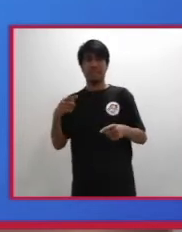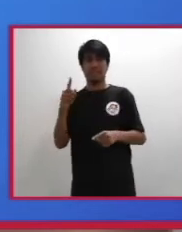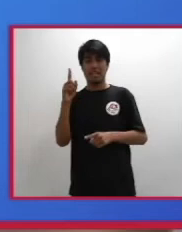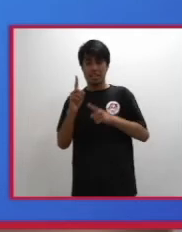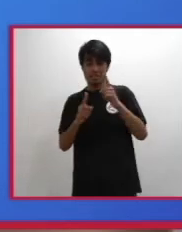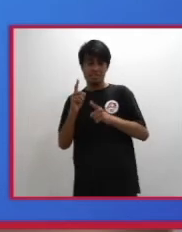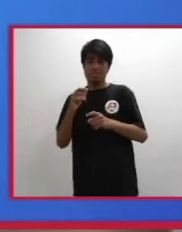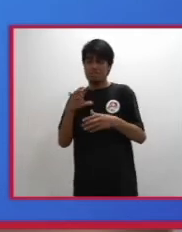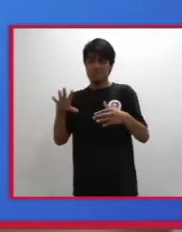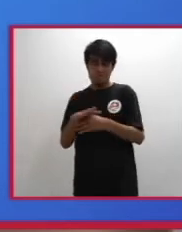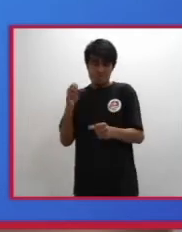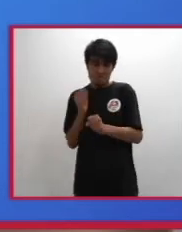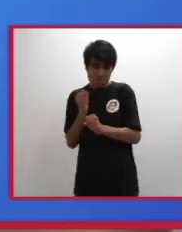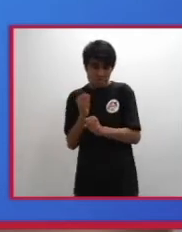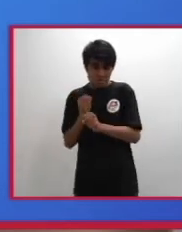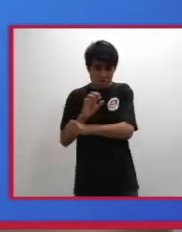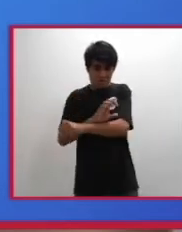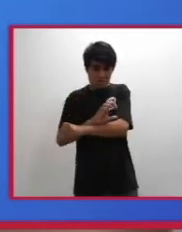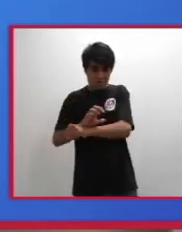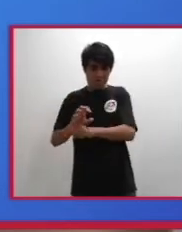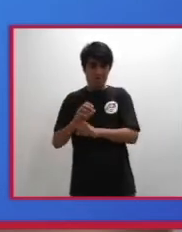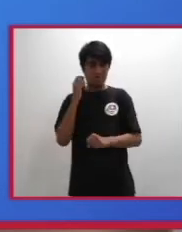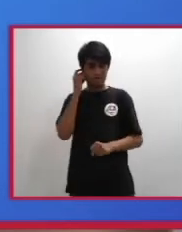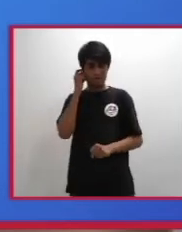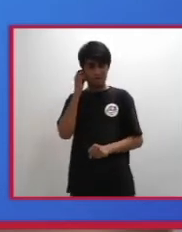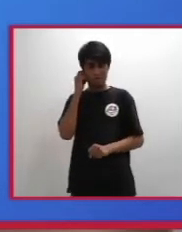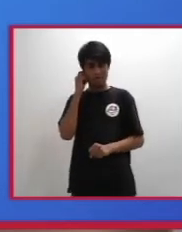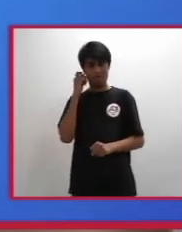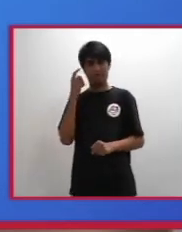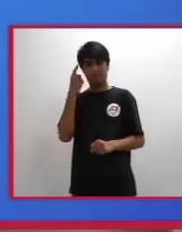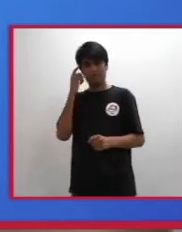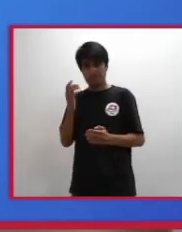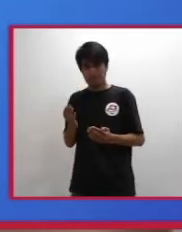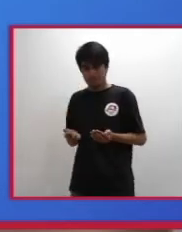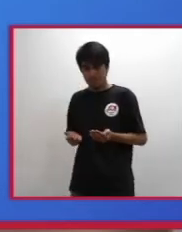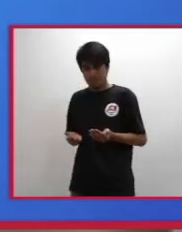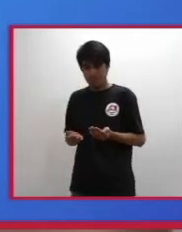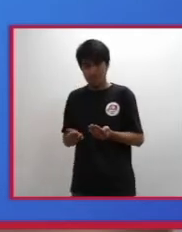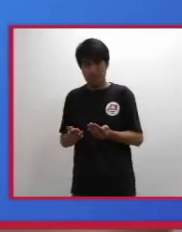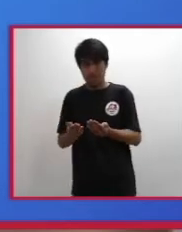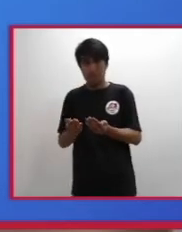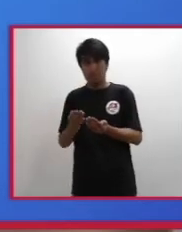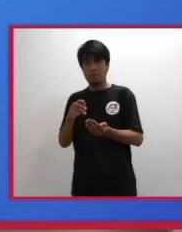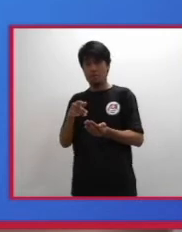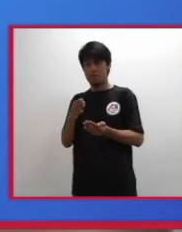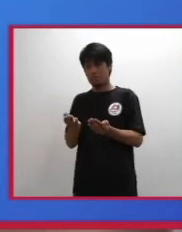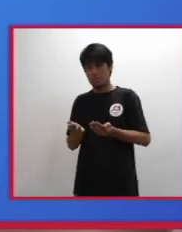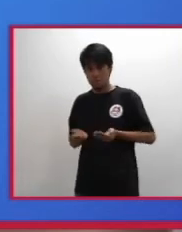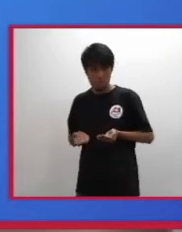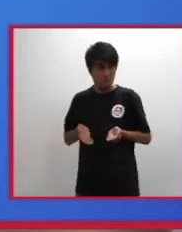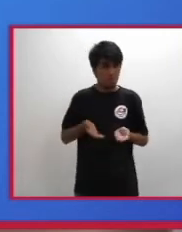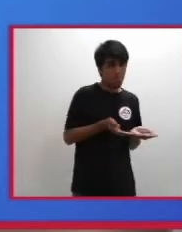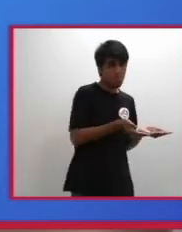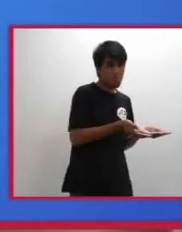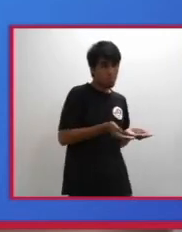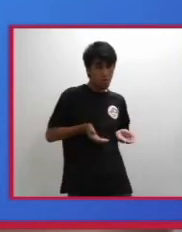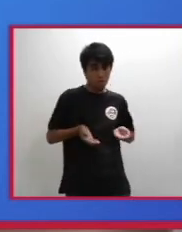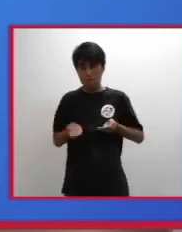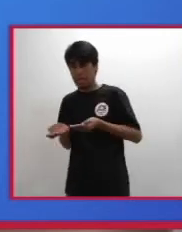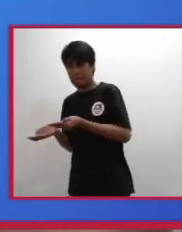personas trabajando. En este caso hay una persona en la máquina que está trasladándose de adelante para atrás y tiene que estar